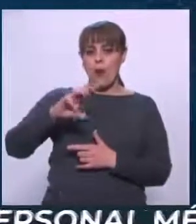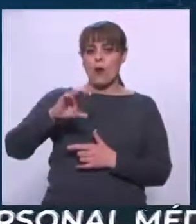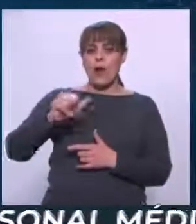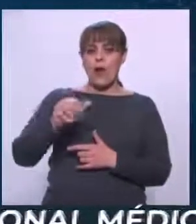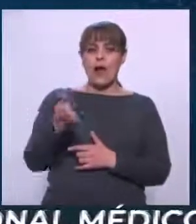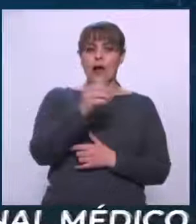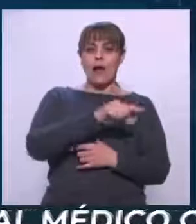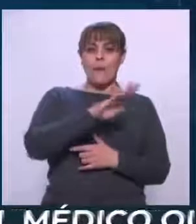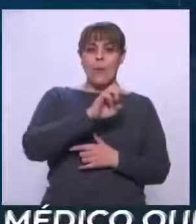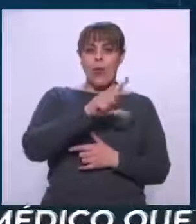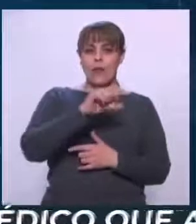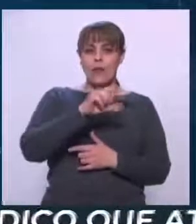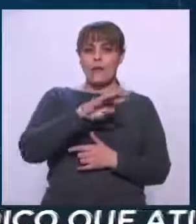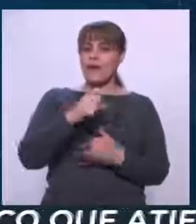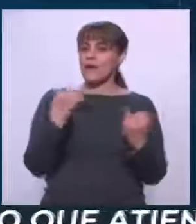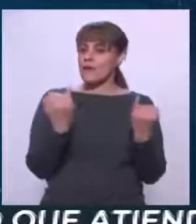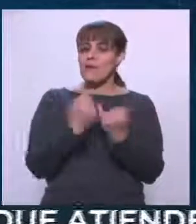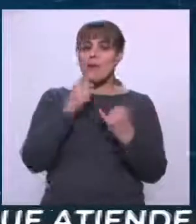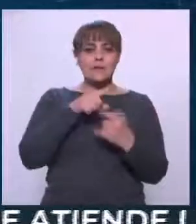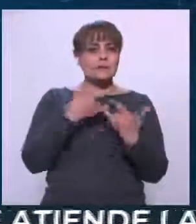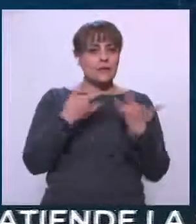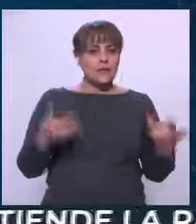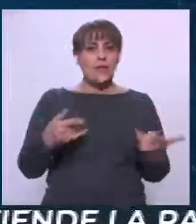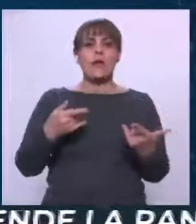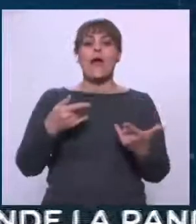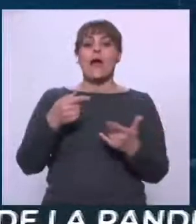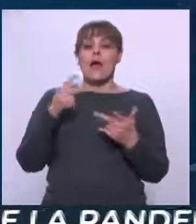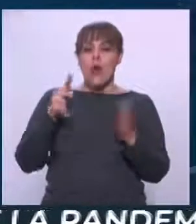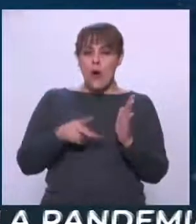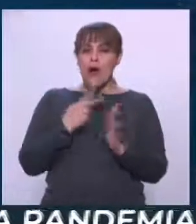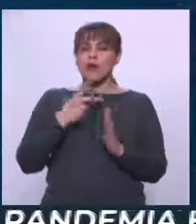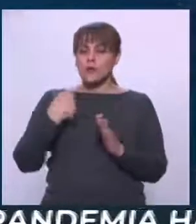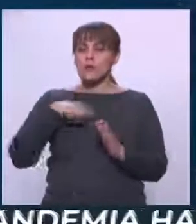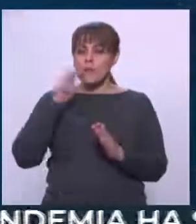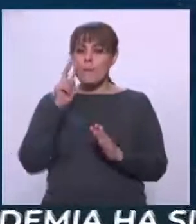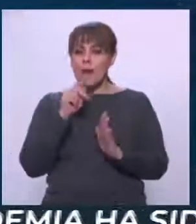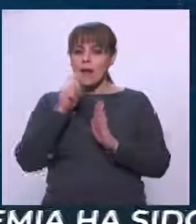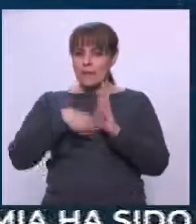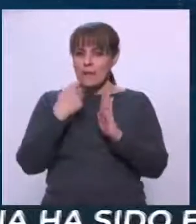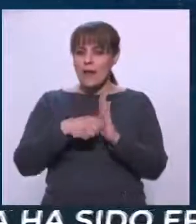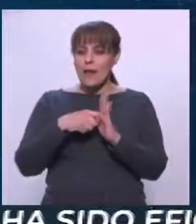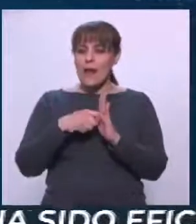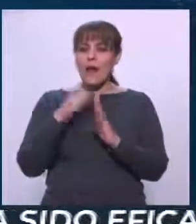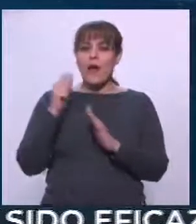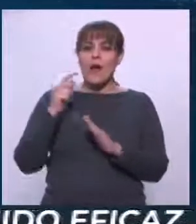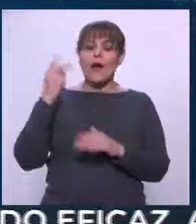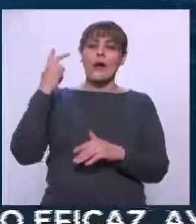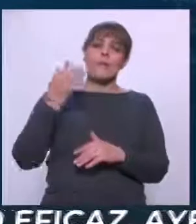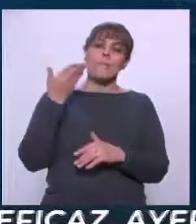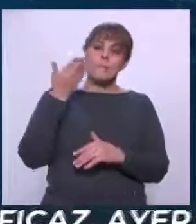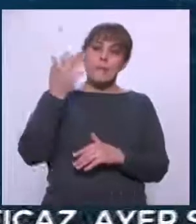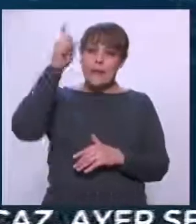y bueno, pues vamos a ver ya en unos minutos este gran material cinematográfico. No les pedimos un viaje a